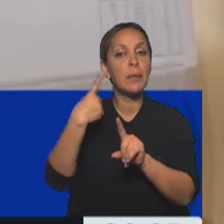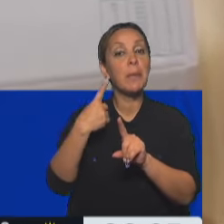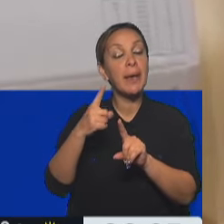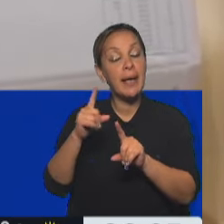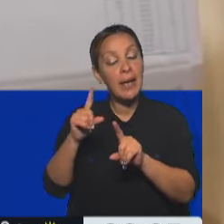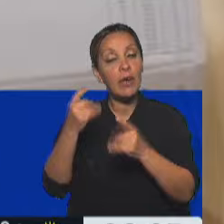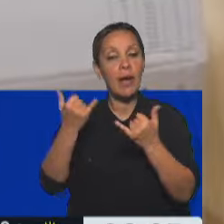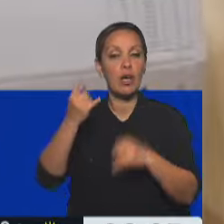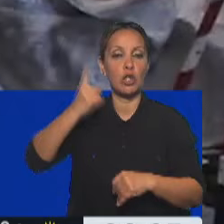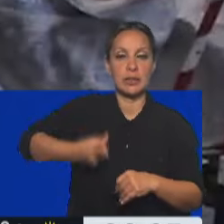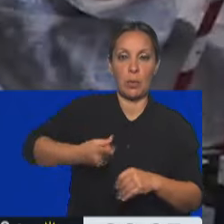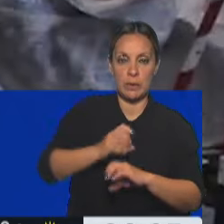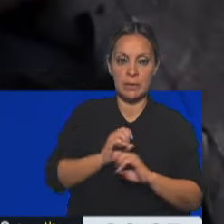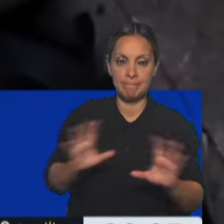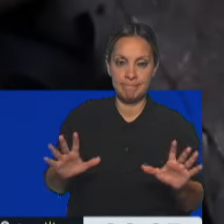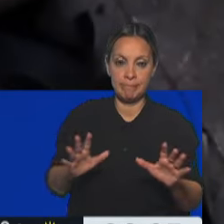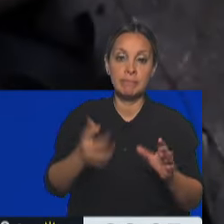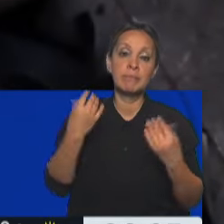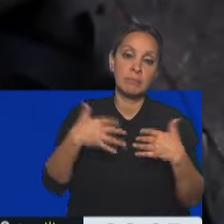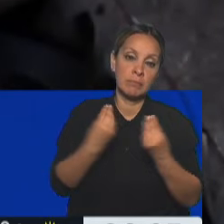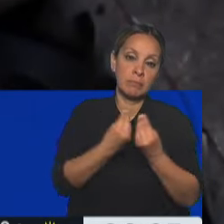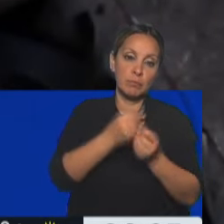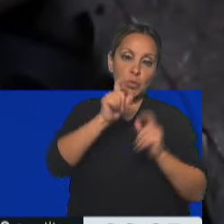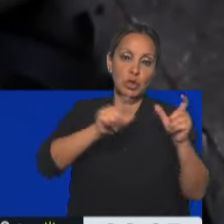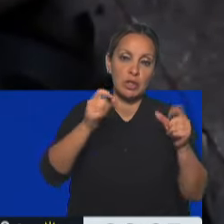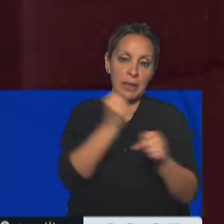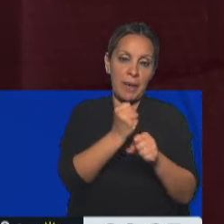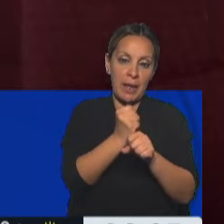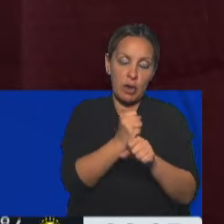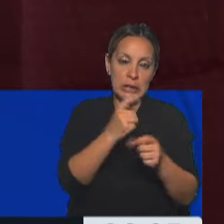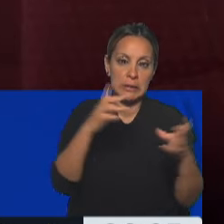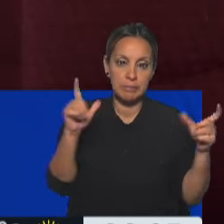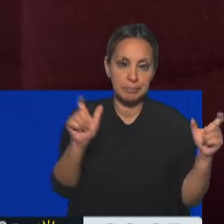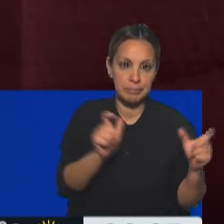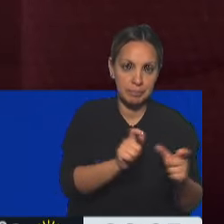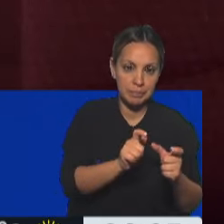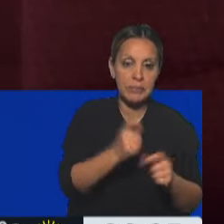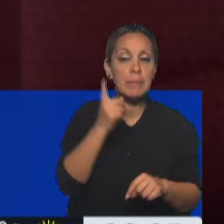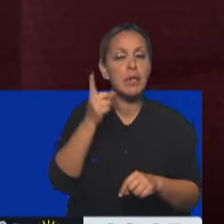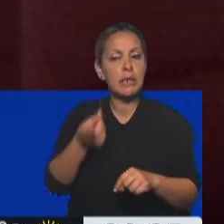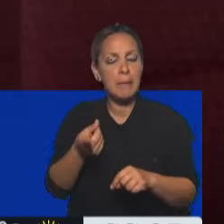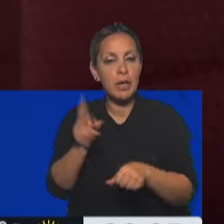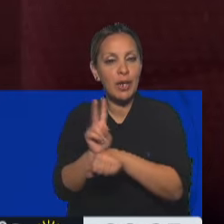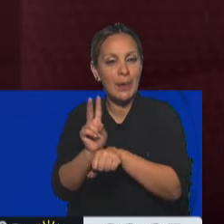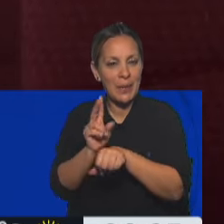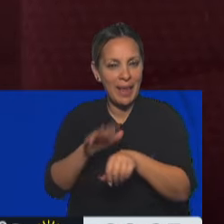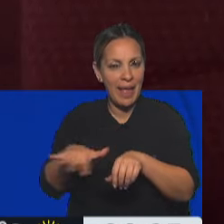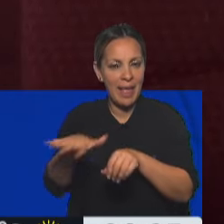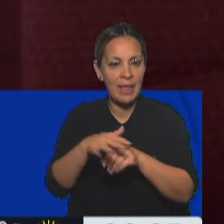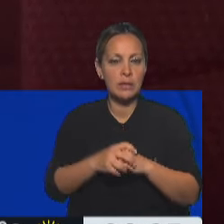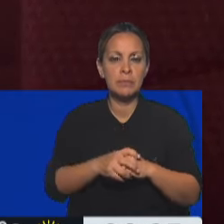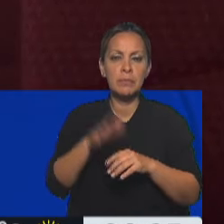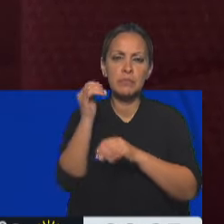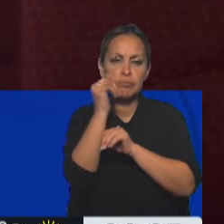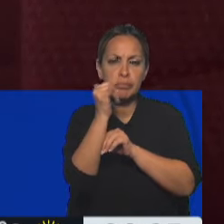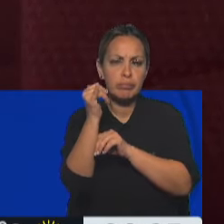consecuencias graves, por un lado para muchos trabajadores de la industria, y por otro, una consecuencia que tiene que ver con la preservación. El fílmico, con un buen mantenimiento,